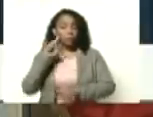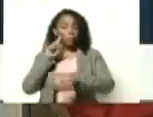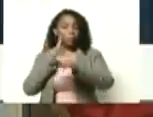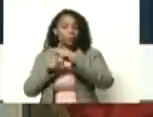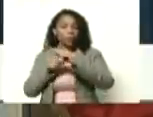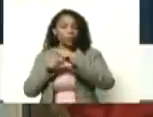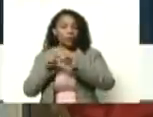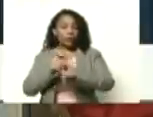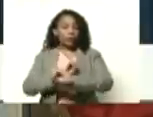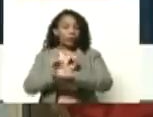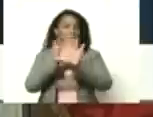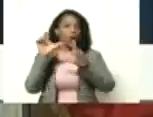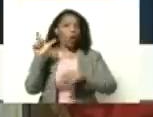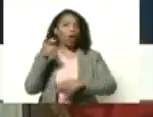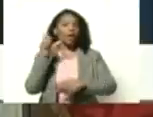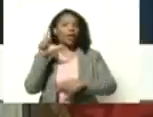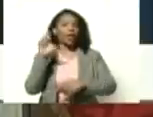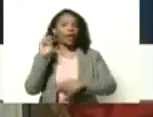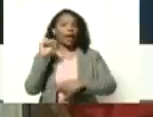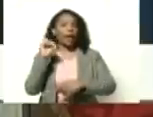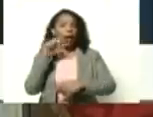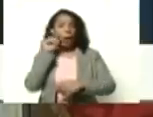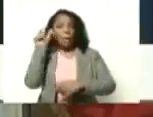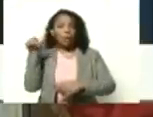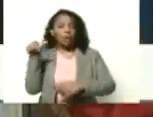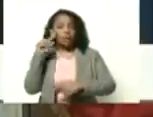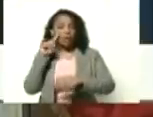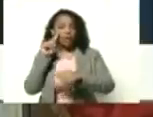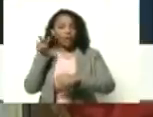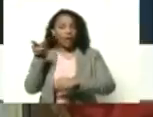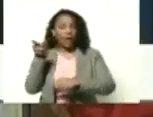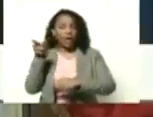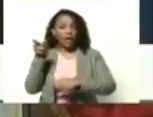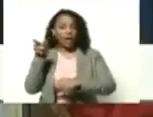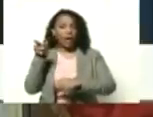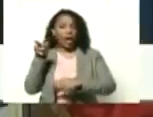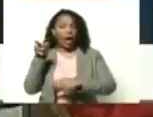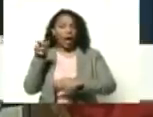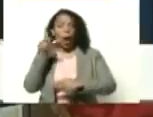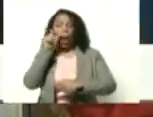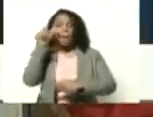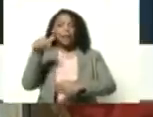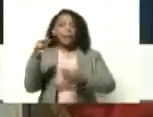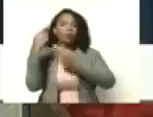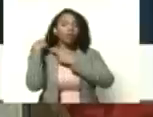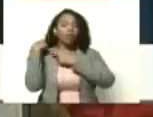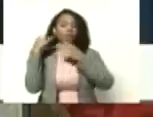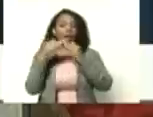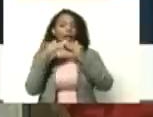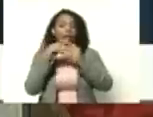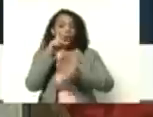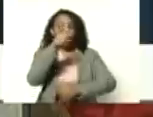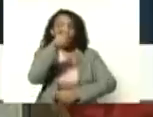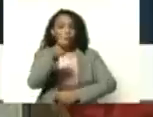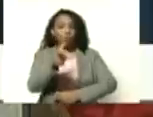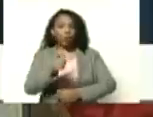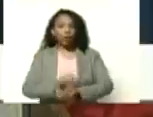castellano se logra identificar al capataz de la finca un ciudadano